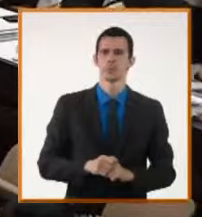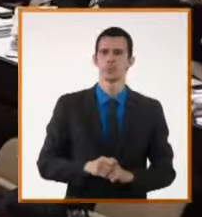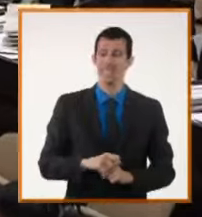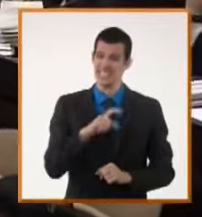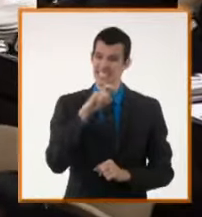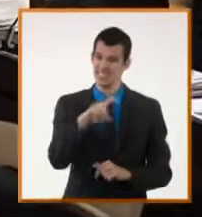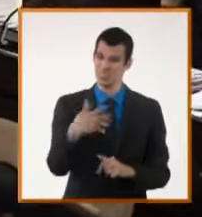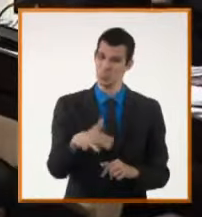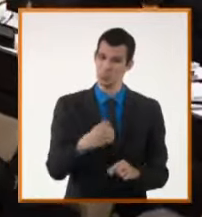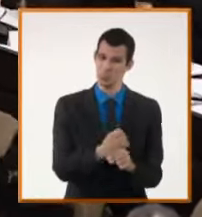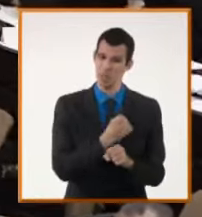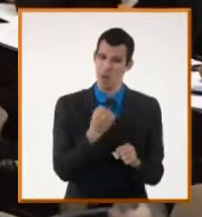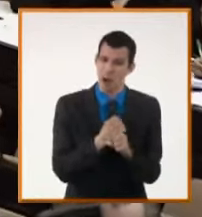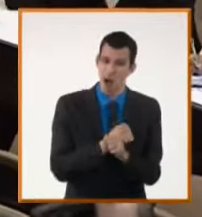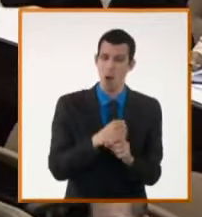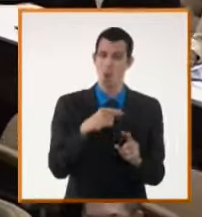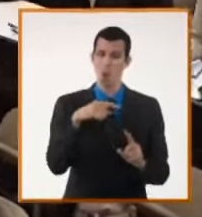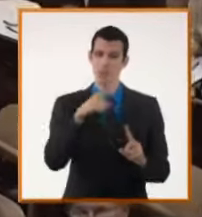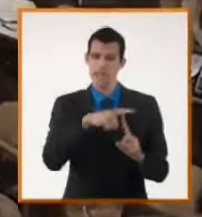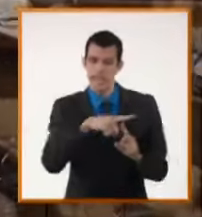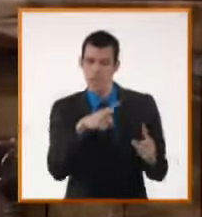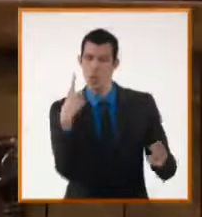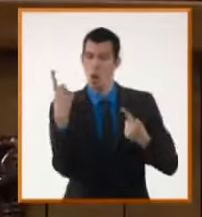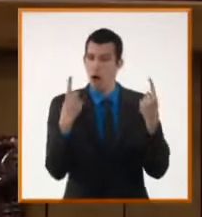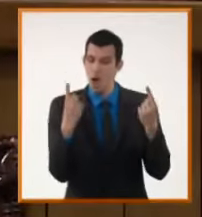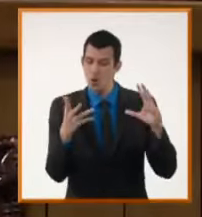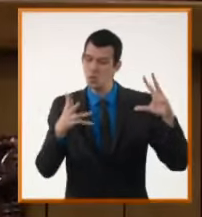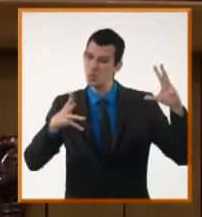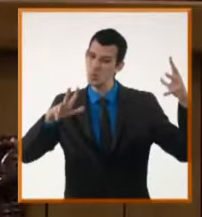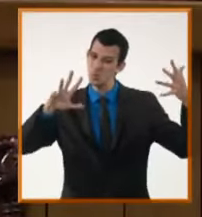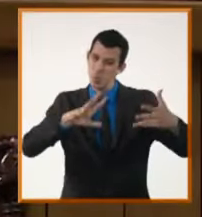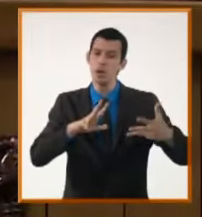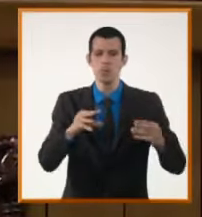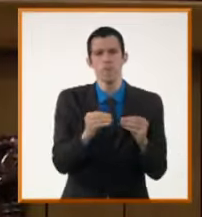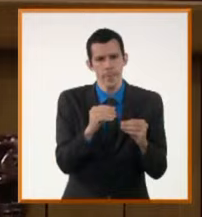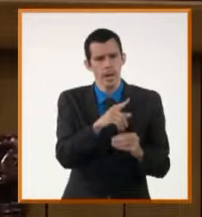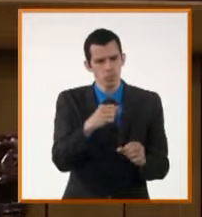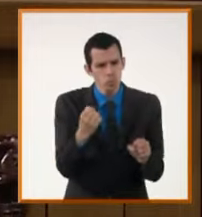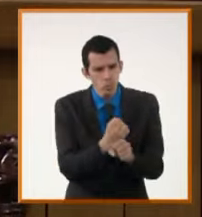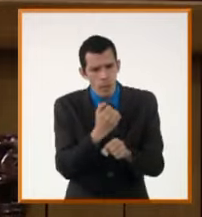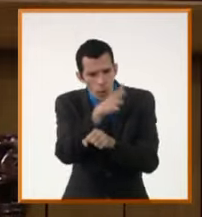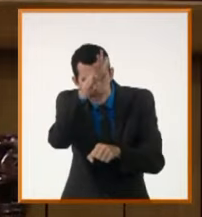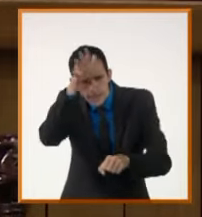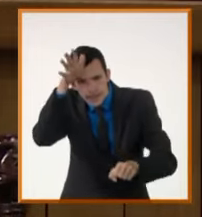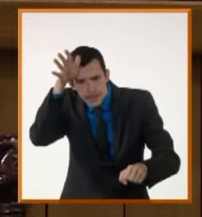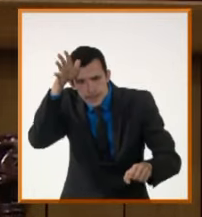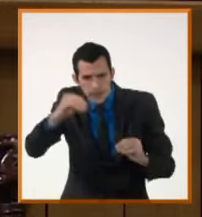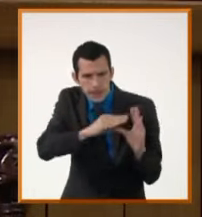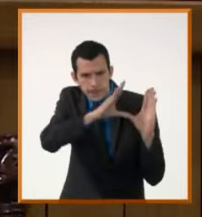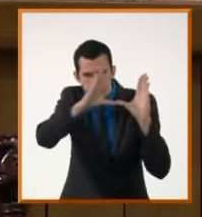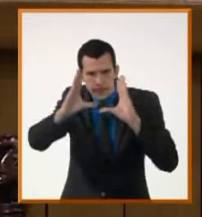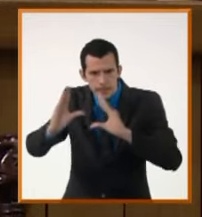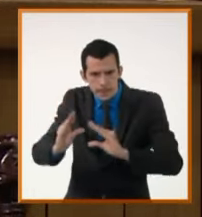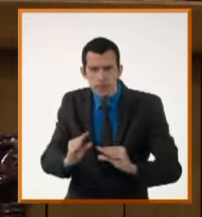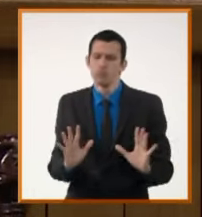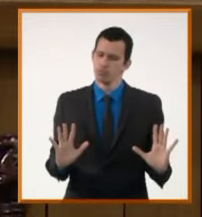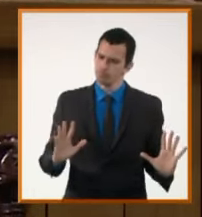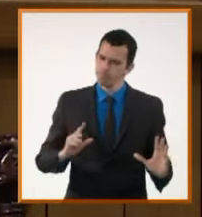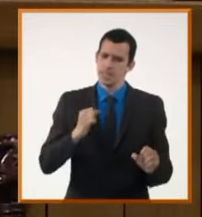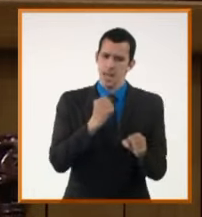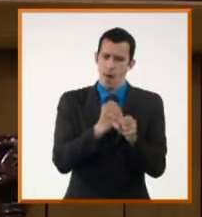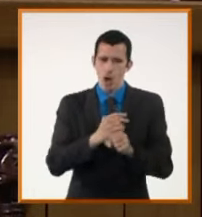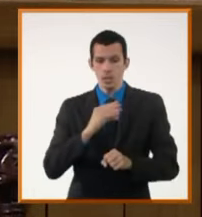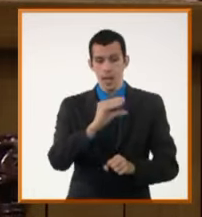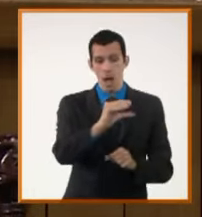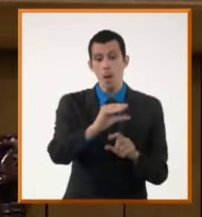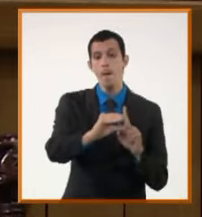riesgo de los diferentes trabajadores y profesionales. El pago por años de servicio y por el máximo esfuerzo cuando un personal